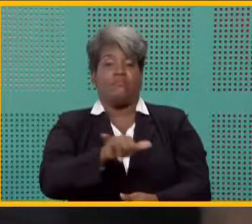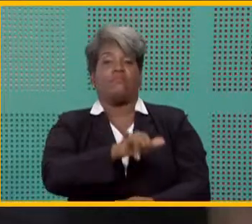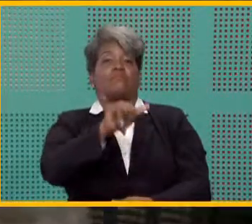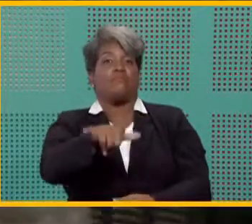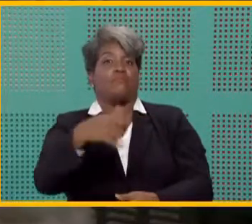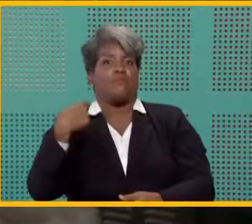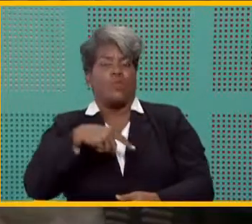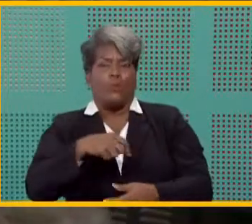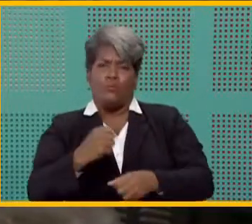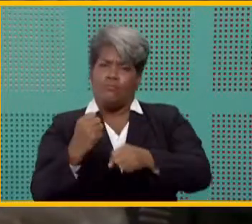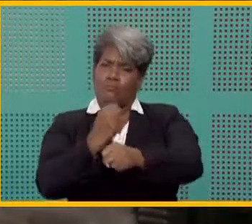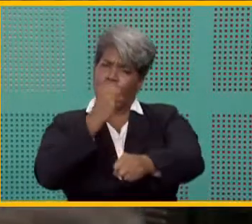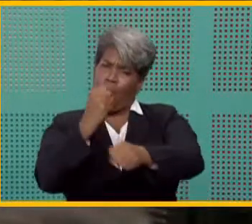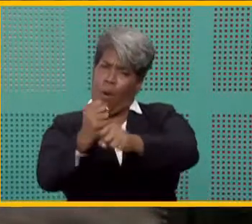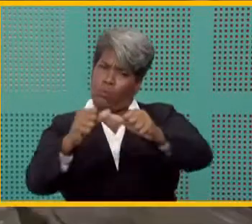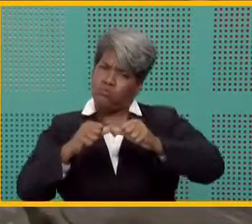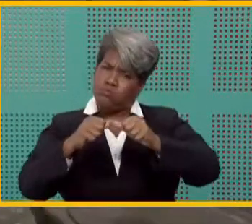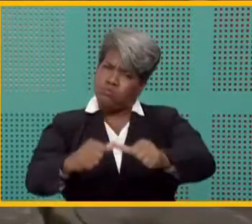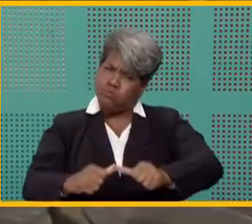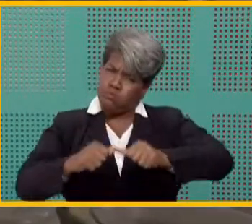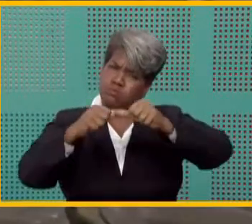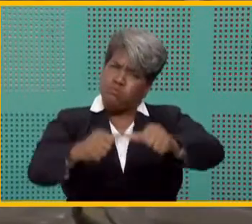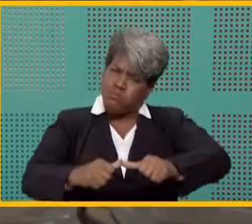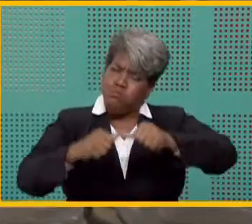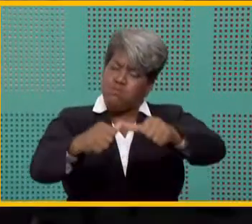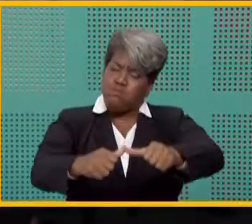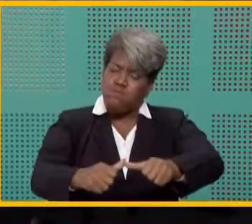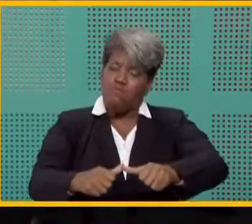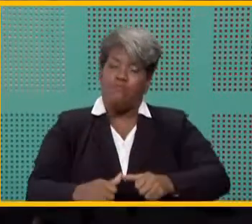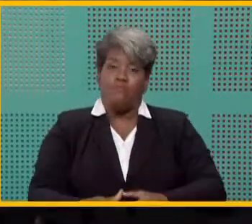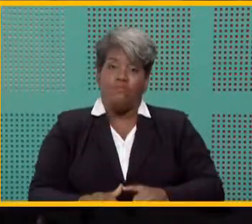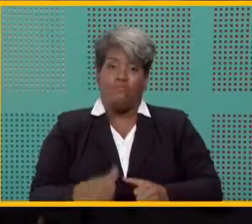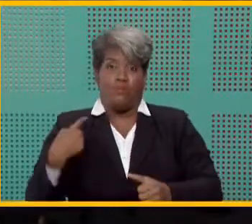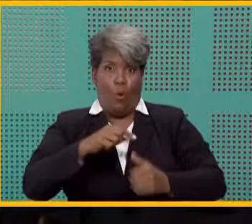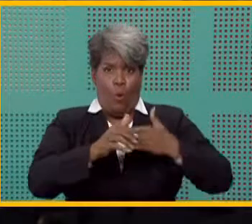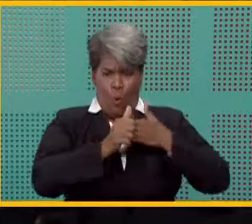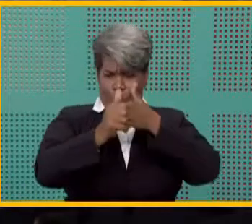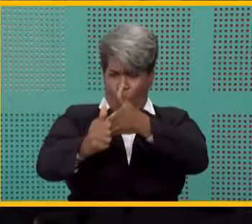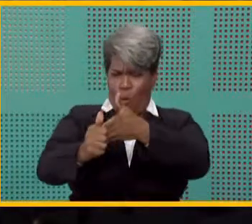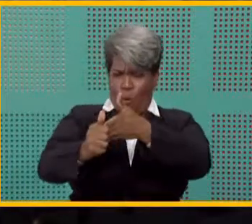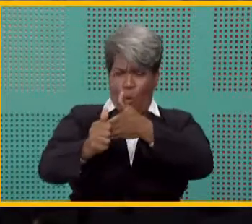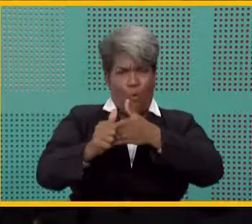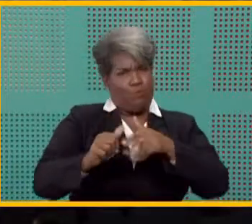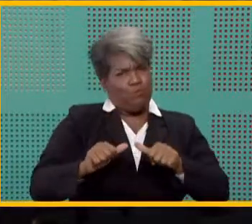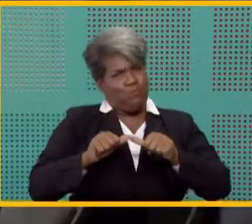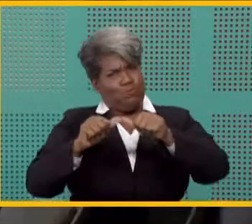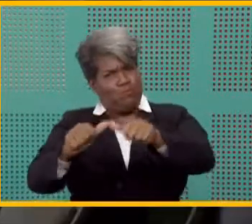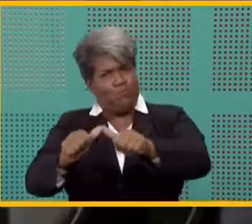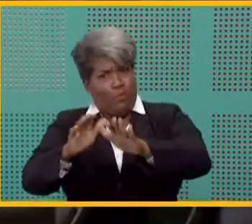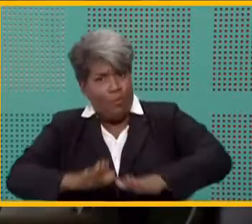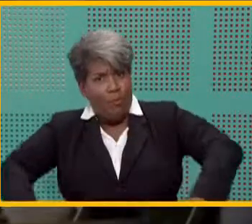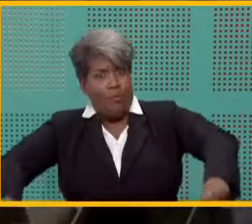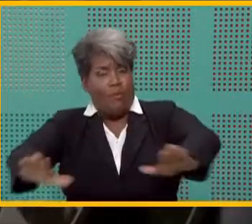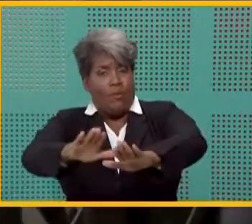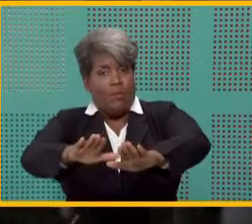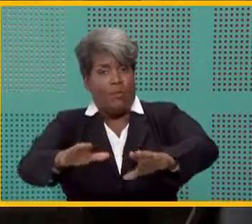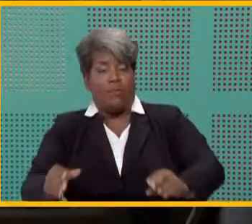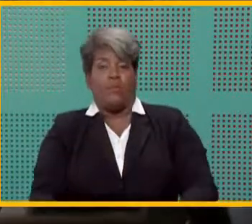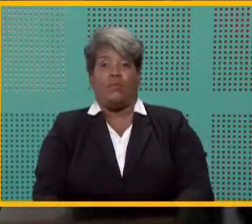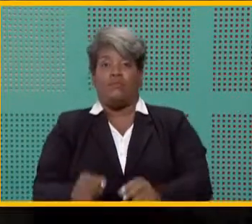Por eso seguimos trabajando activamente para seguir siendo los líderes del sector y ampliar esas ofertas de